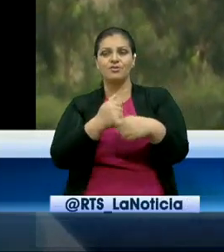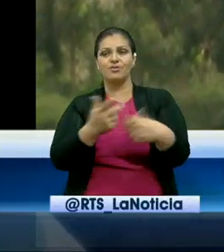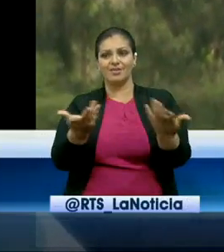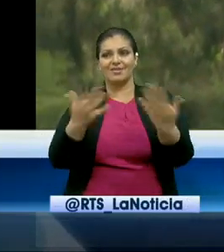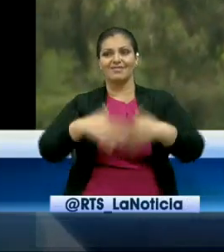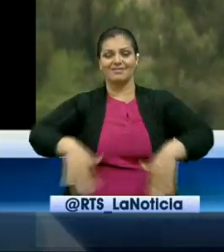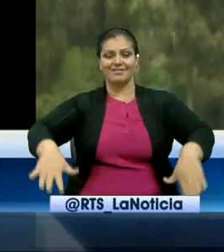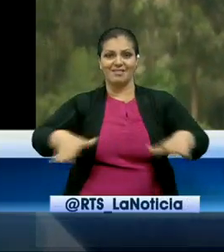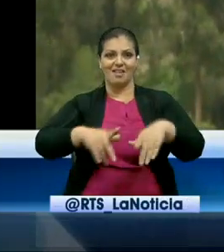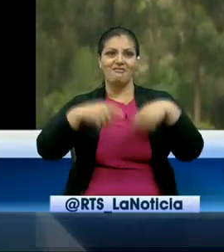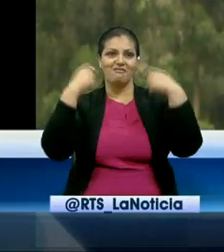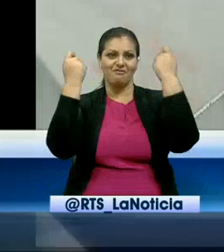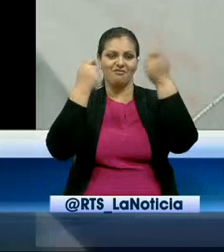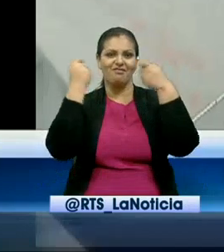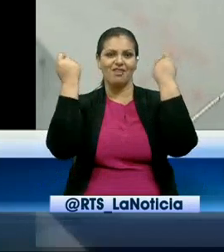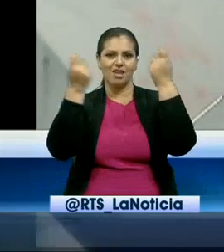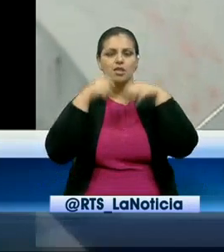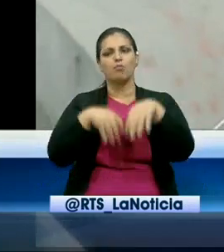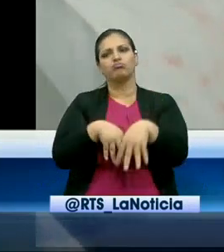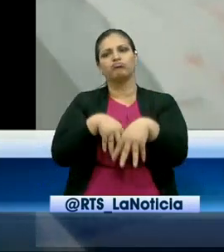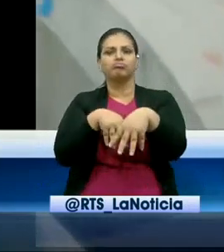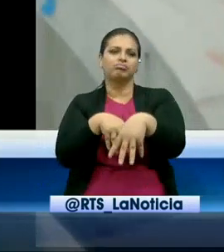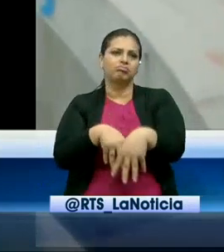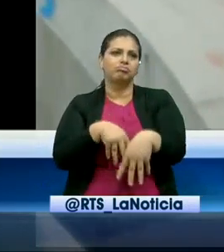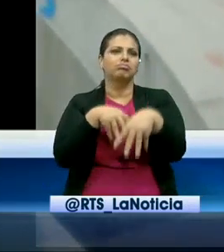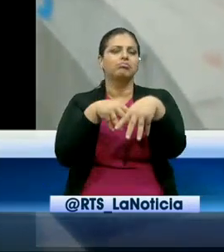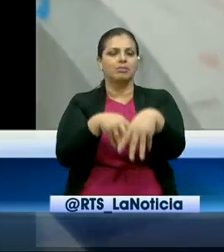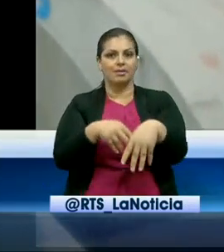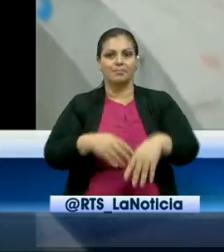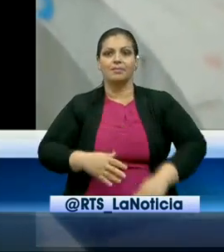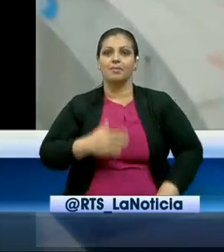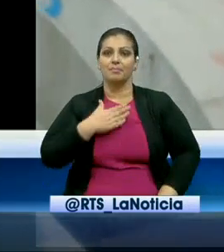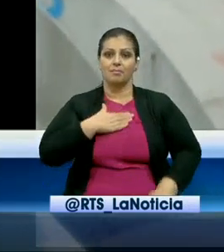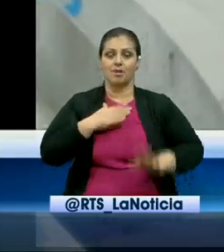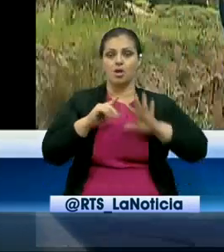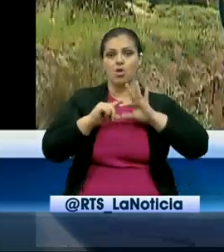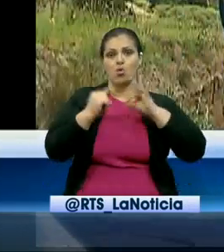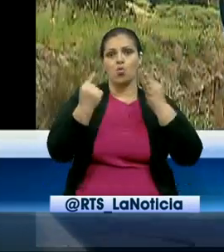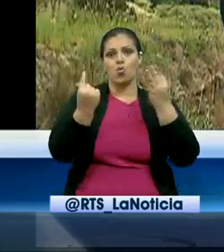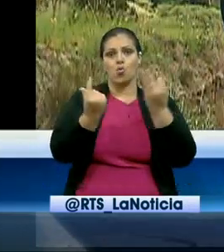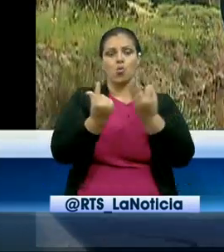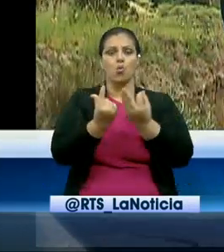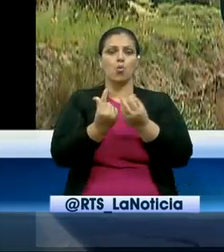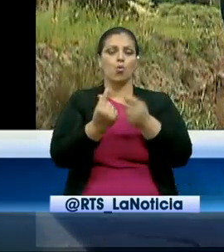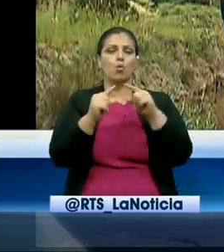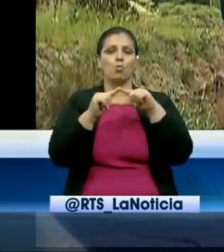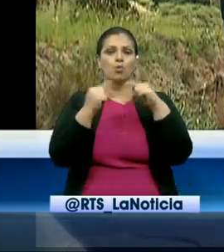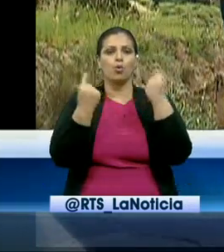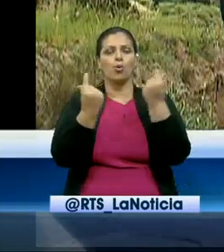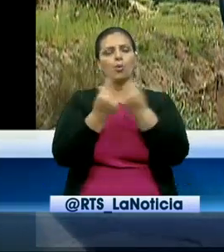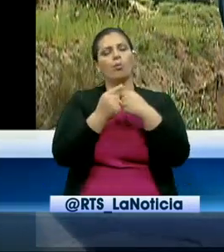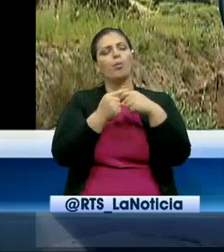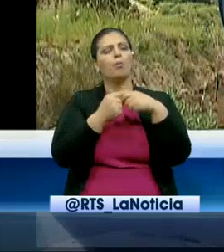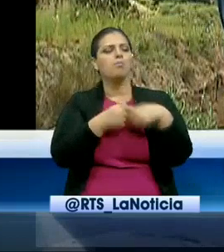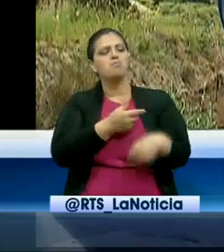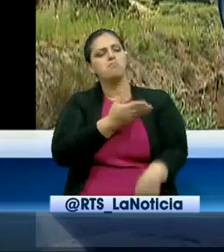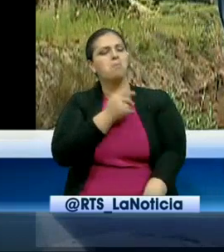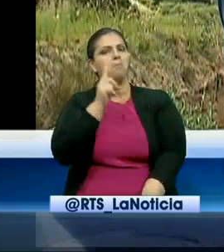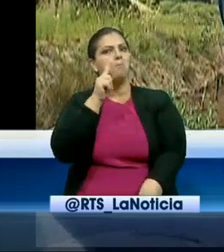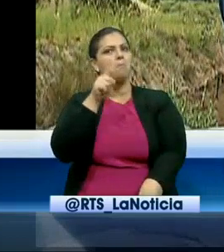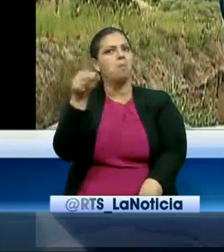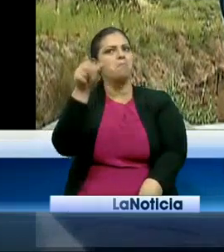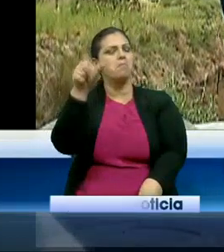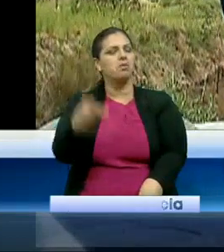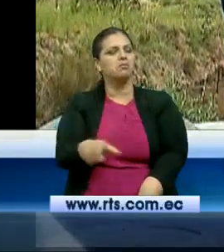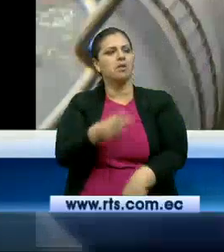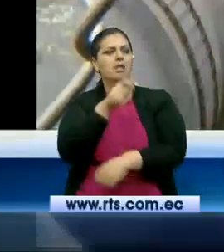entre lo que es mi grupo, y estábamos parados viendo cómo se presentaban artistas. Entonces de ahí surgió